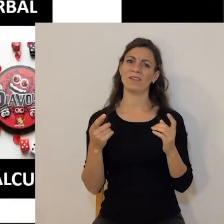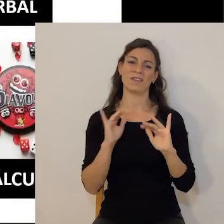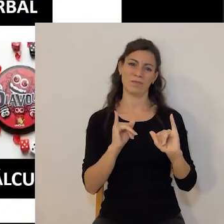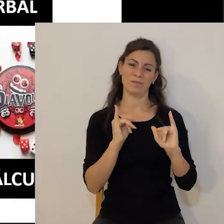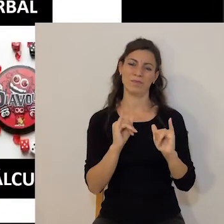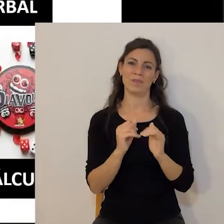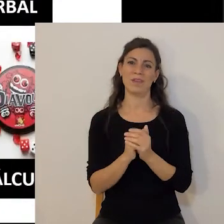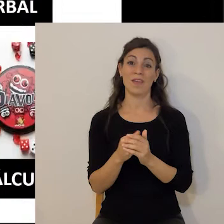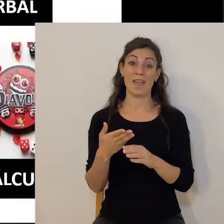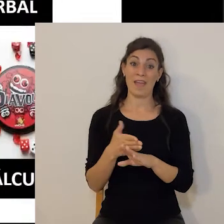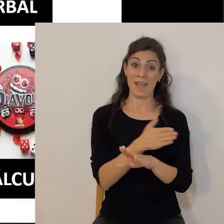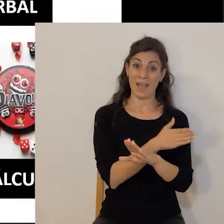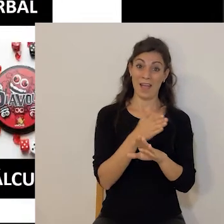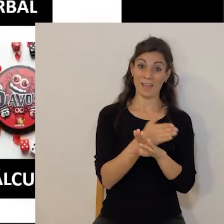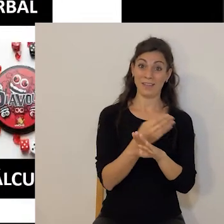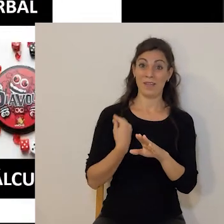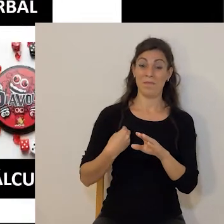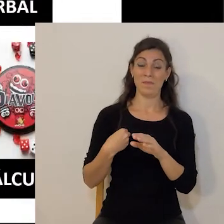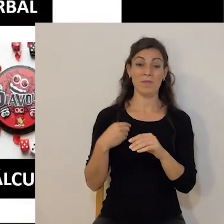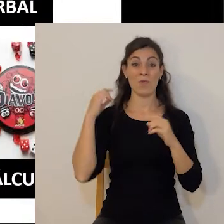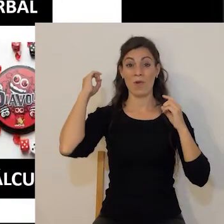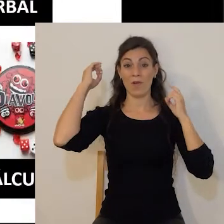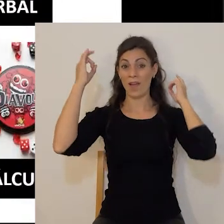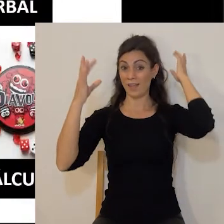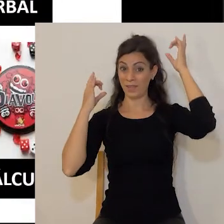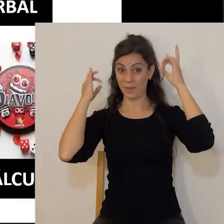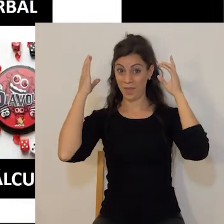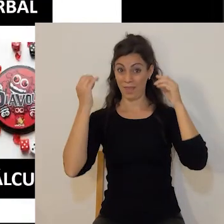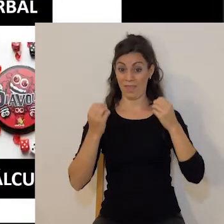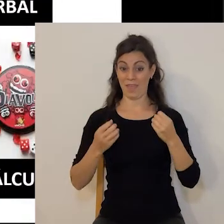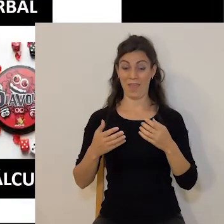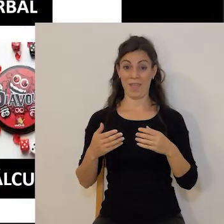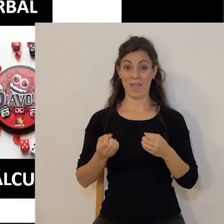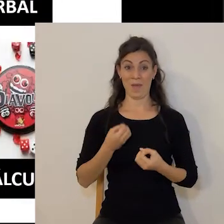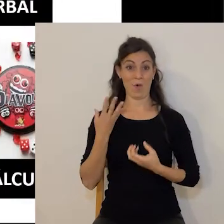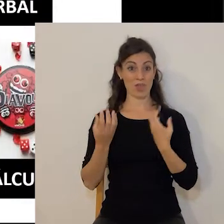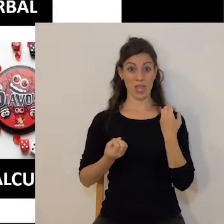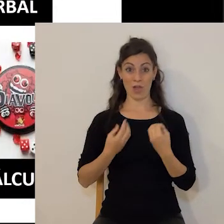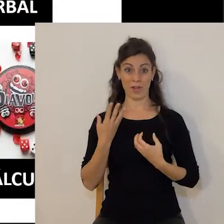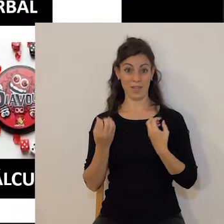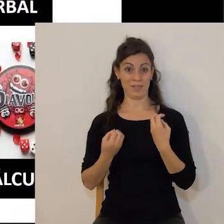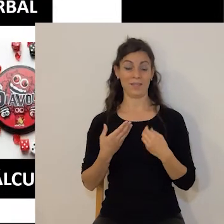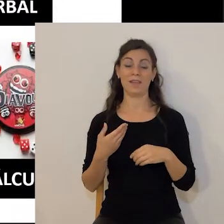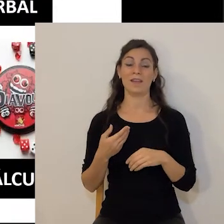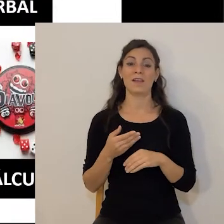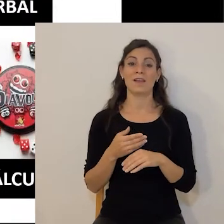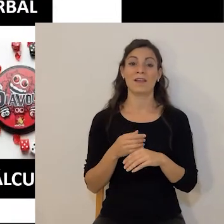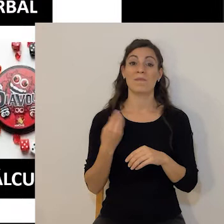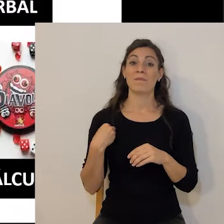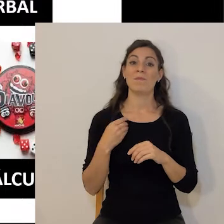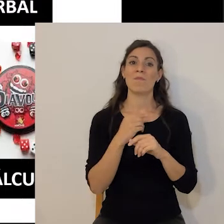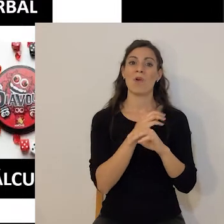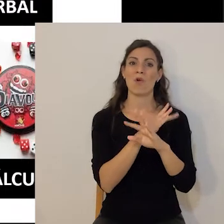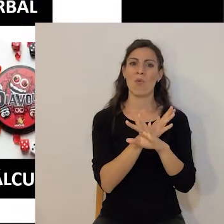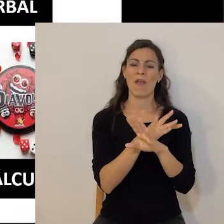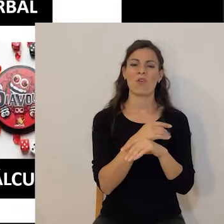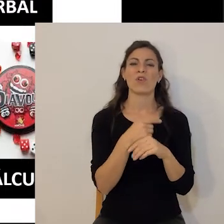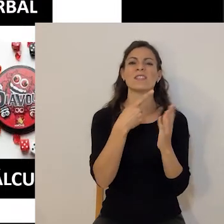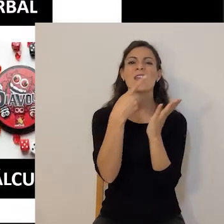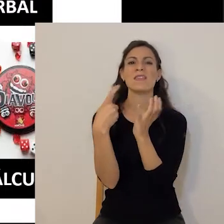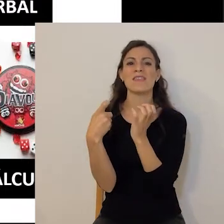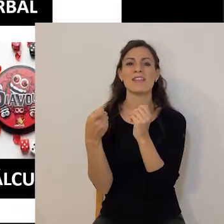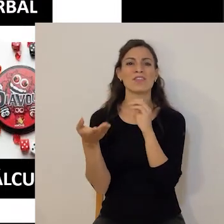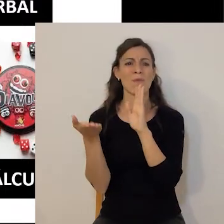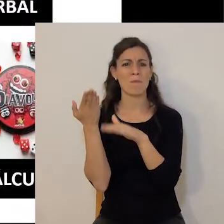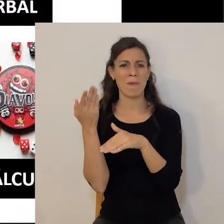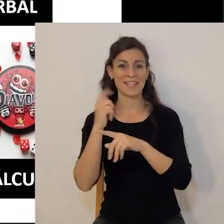actividades de emociones, de ver recursos para emociones, pensar que en el juego que utilizamos, tenemos más de 600 juegos